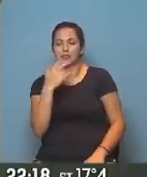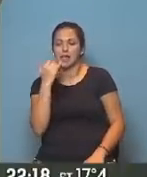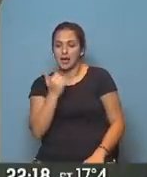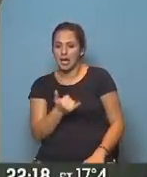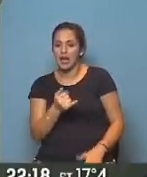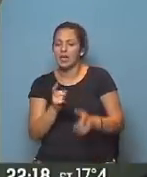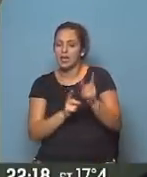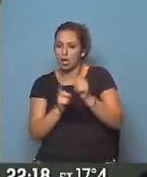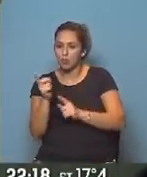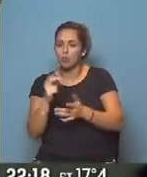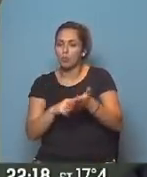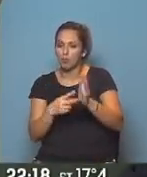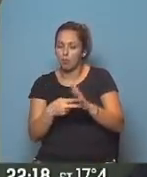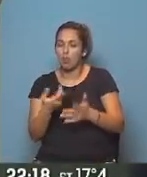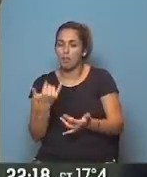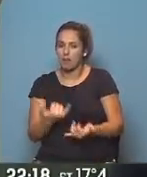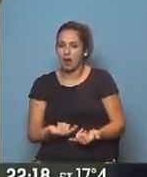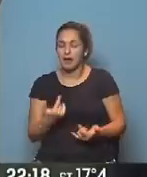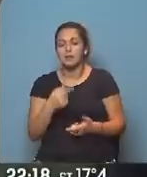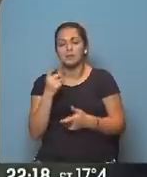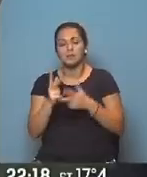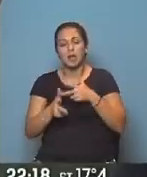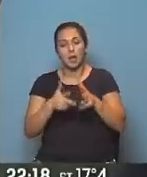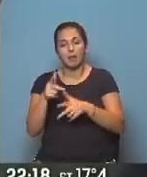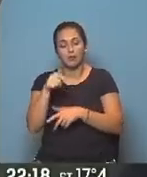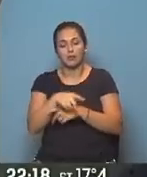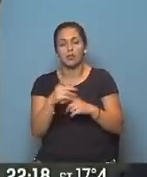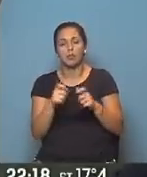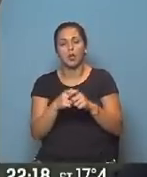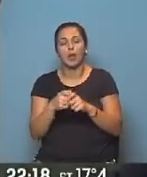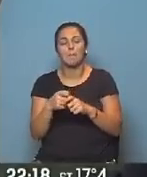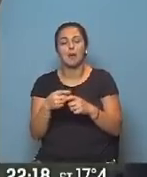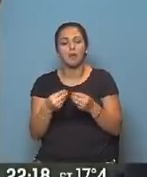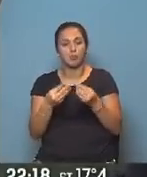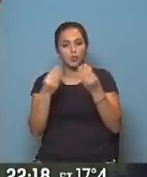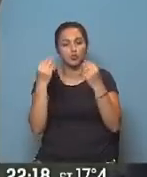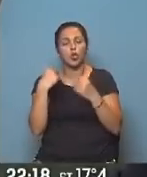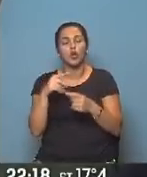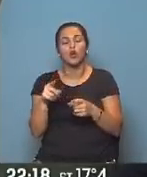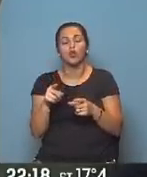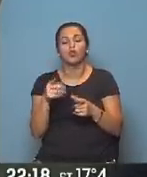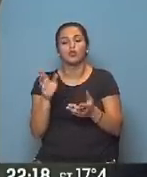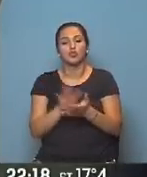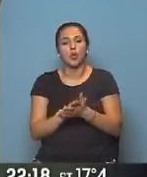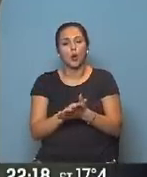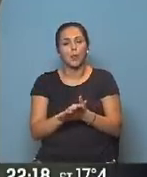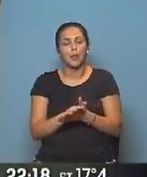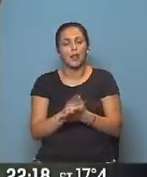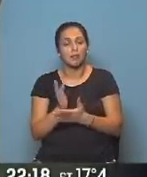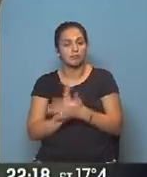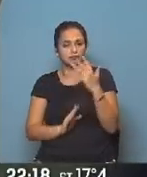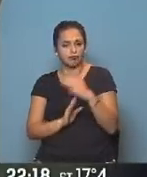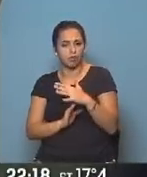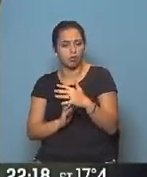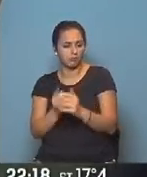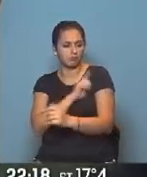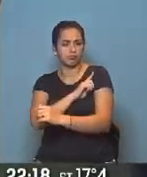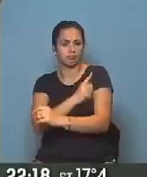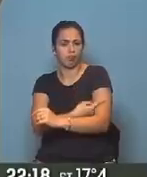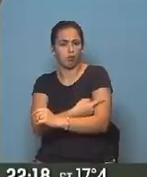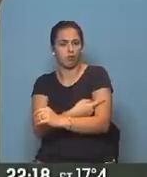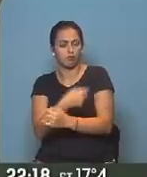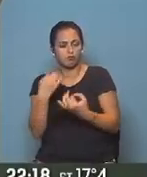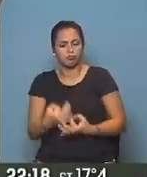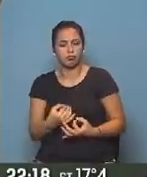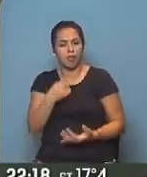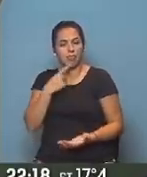poderosos. parece interesante, Inde, pensar, venimos hablando en este programa bastante de líderes, como vos decís, muy enérgicos, muy